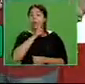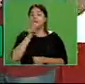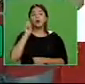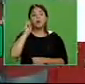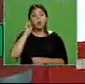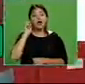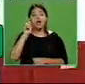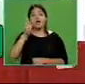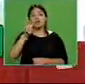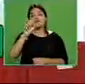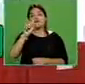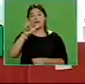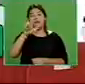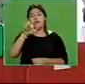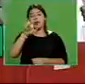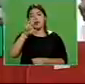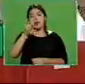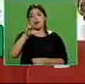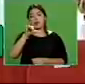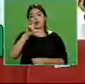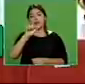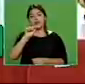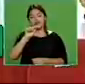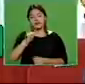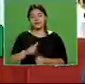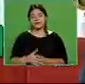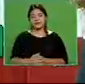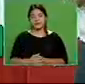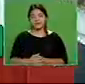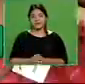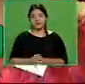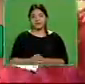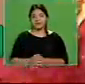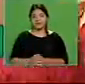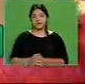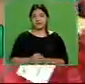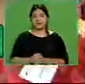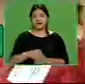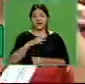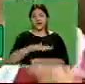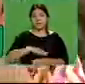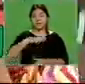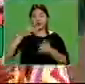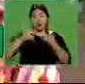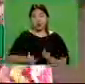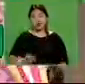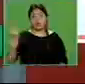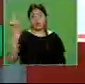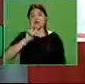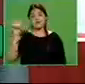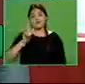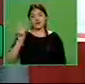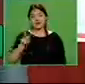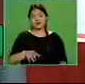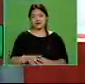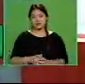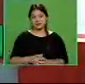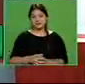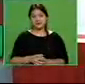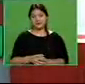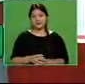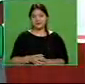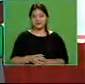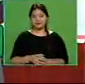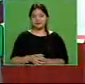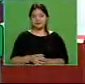Valeria? Valeria Caña, de la gran misión Hijos de Venezuela. Ven acá, Valeria.